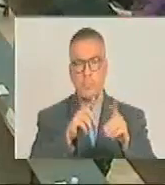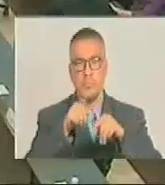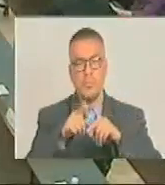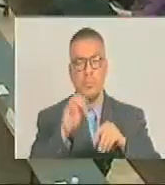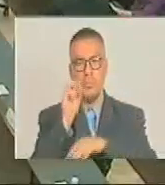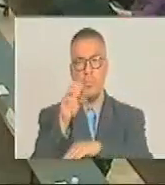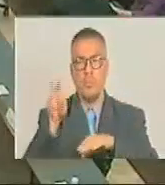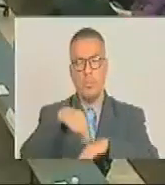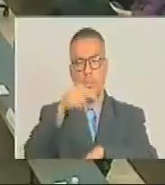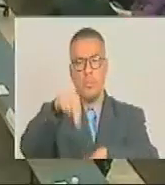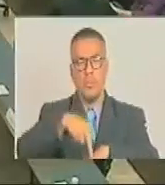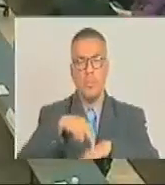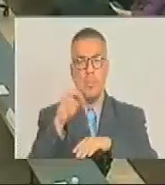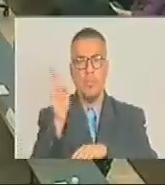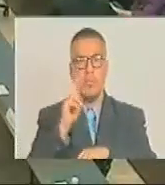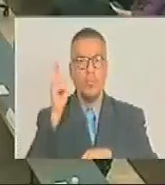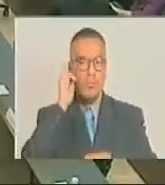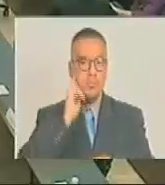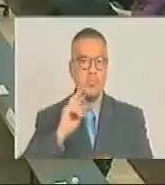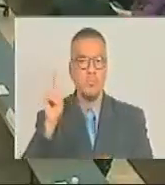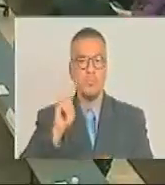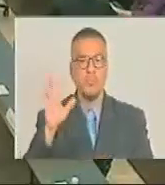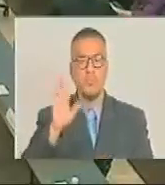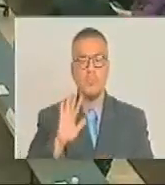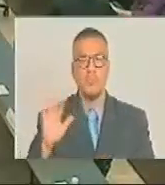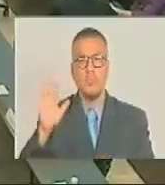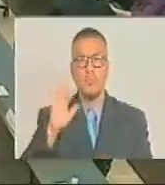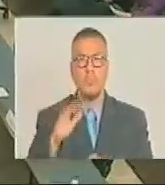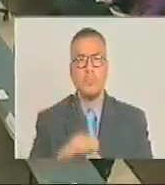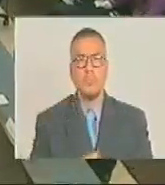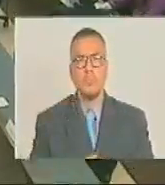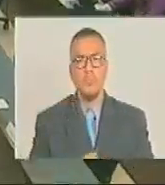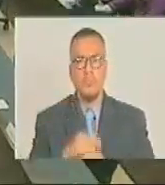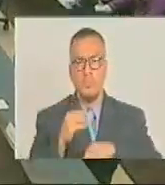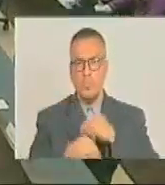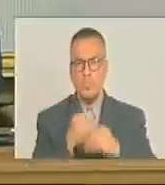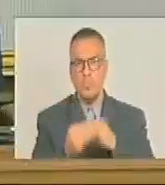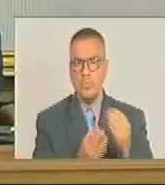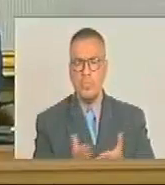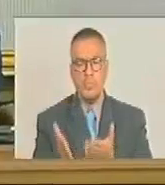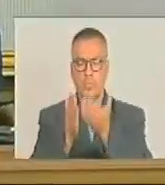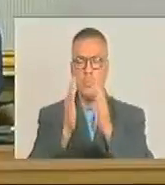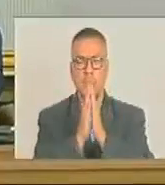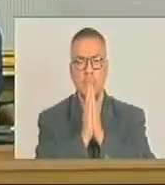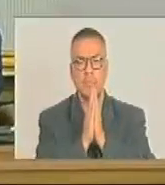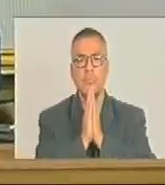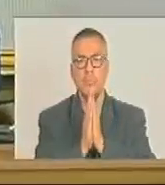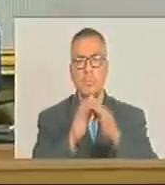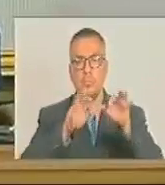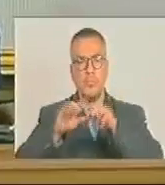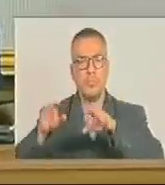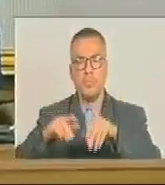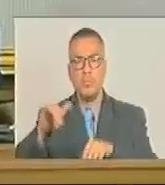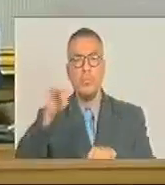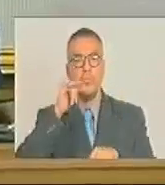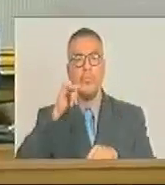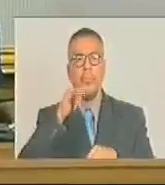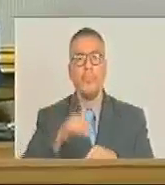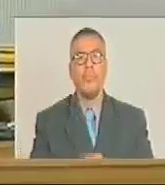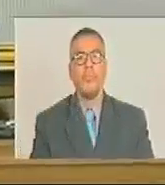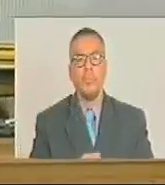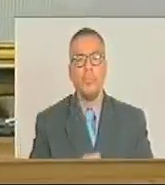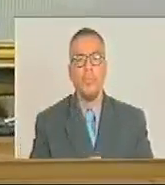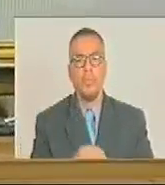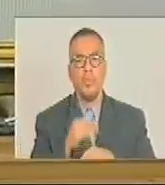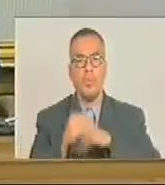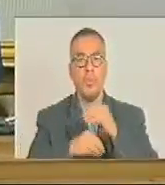la Asamblea Nacional de la República Bolivariana de Venezuela. Sírvase, por favor, ciudadana secretaria, informar la